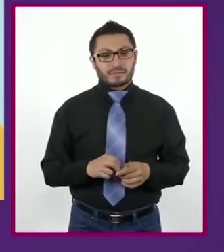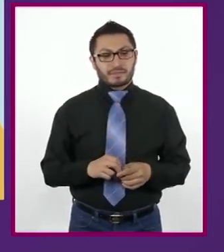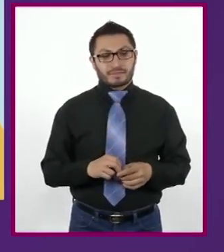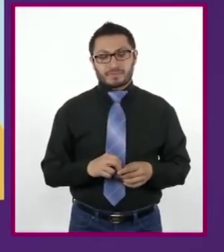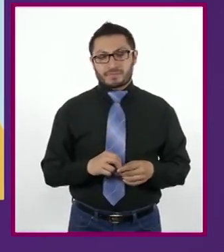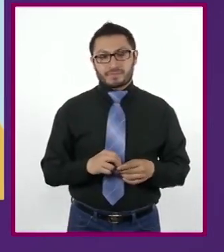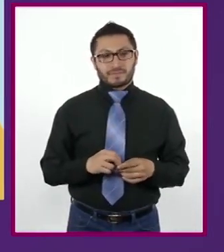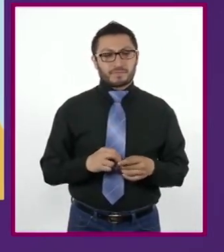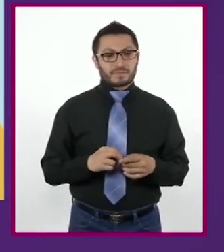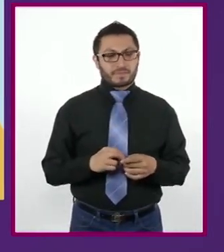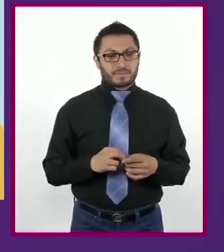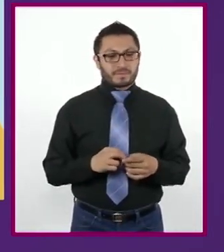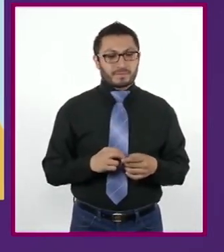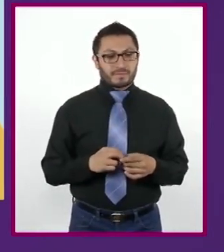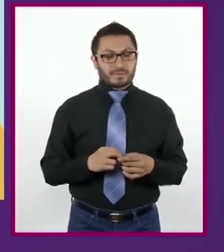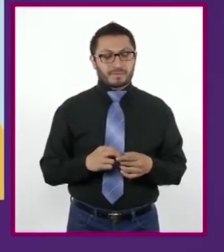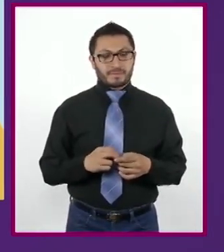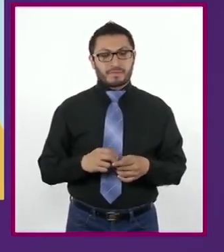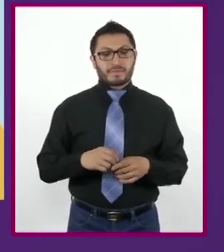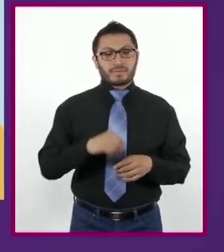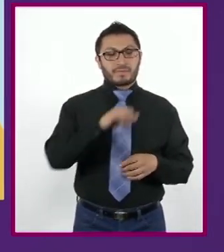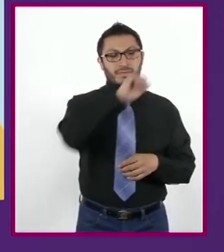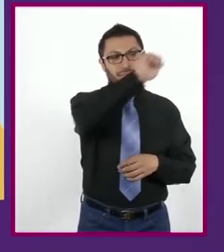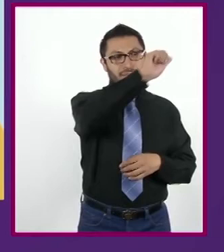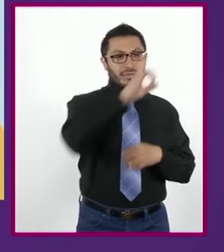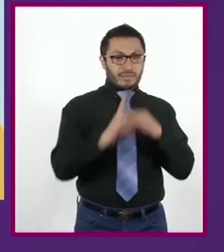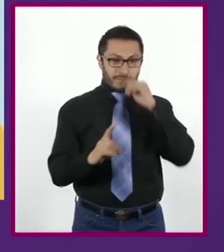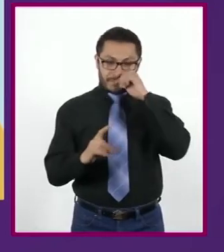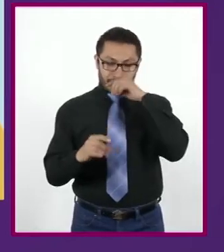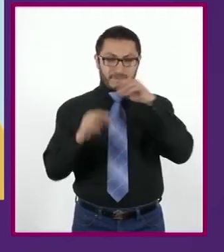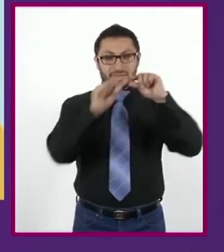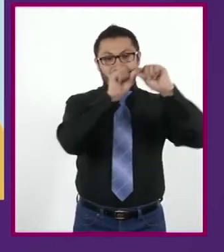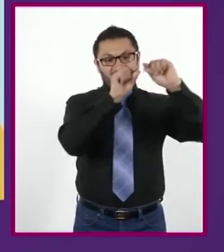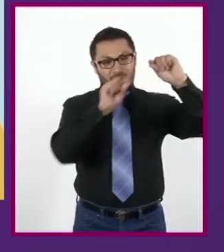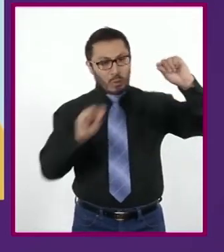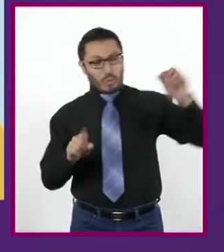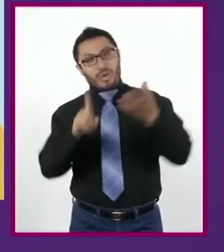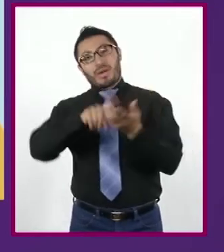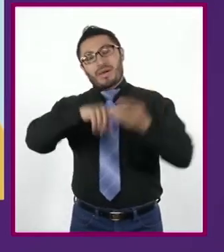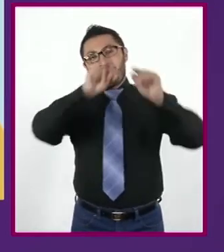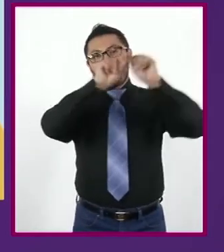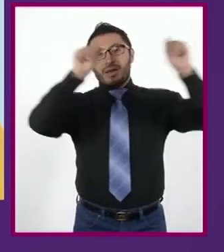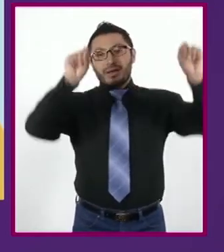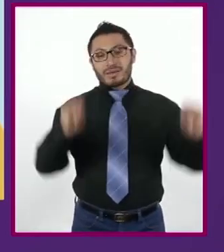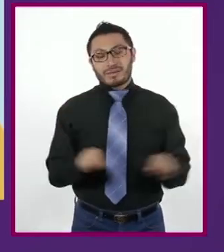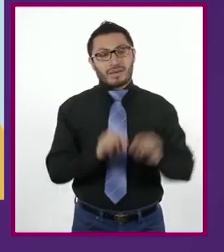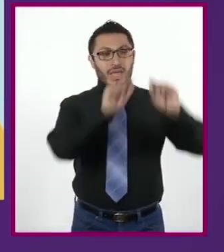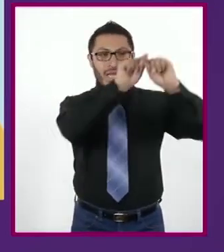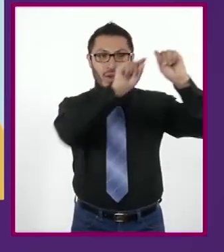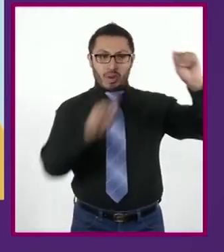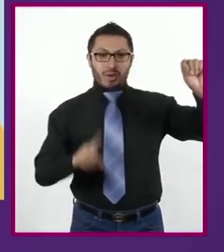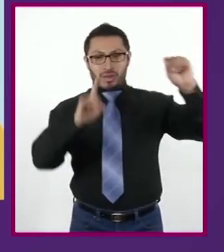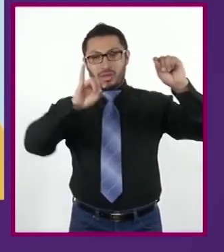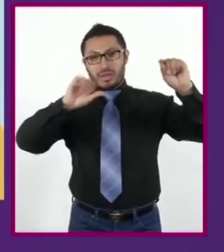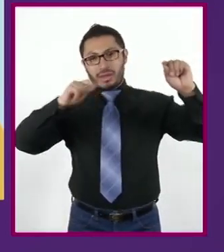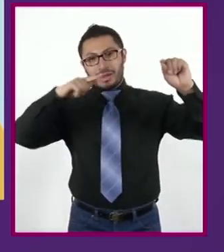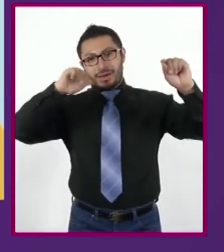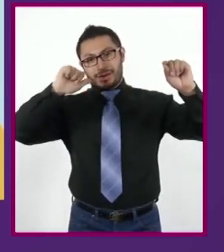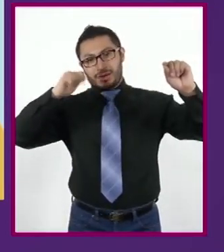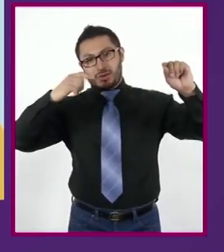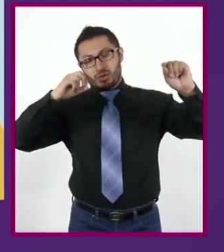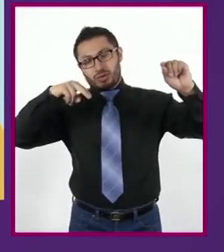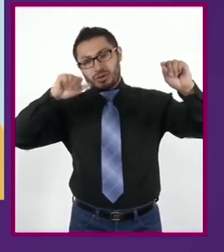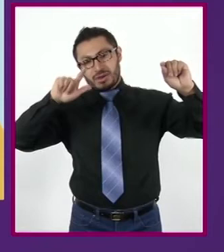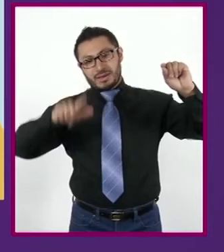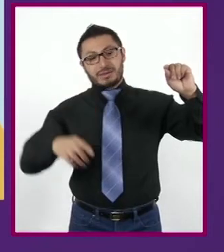También observamos que AD es una diagonal del rectángulo y CB